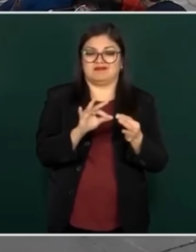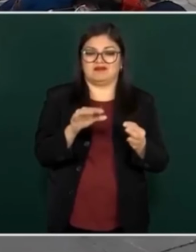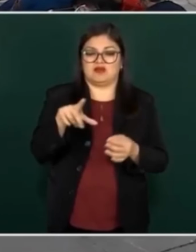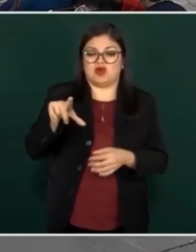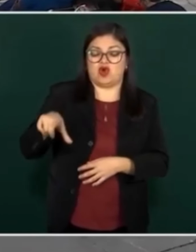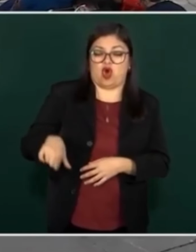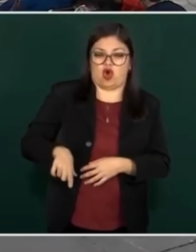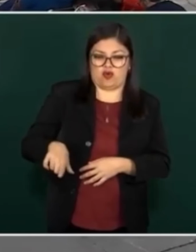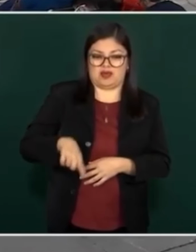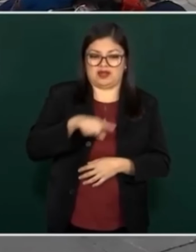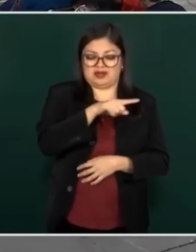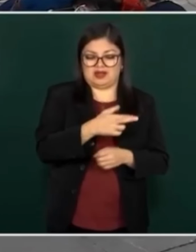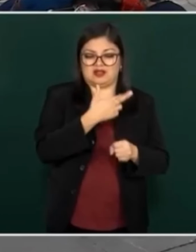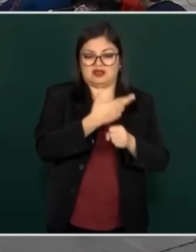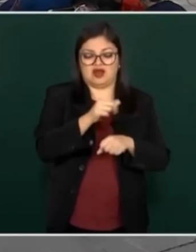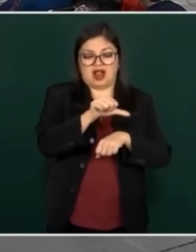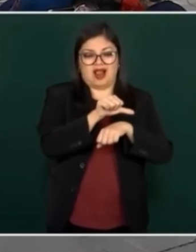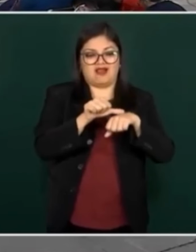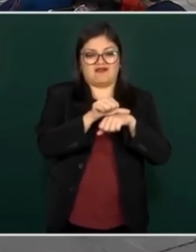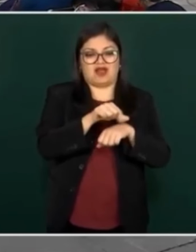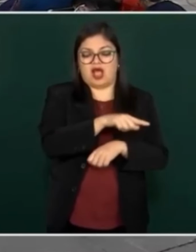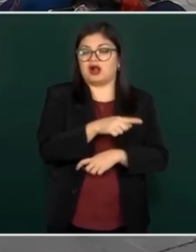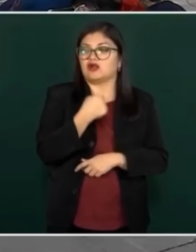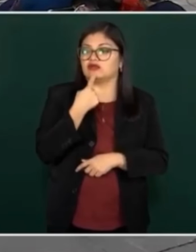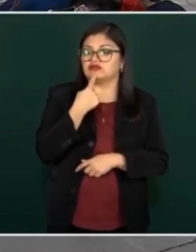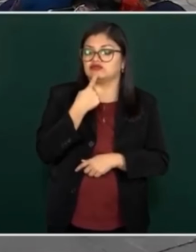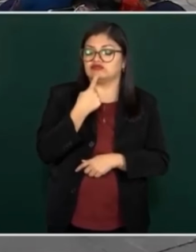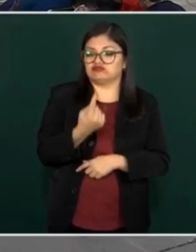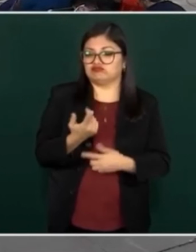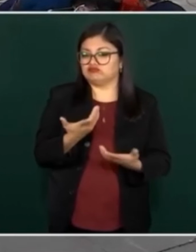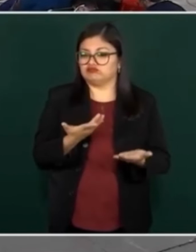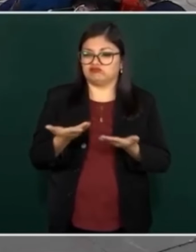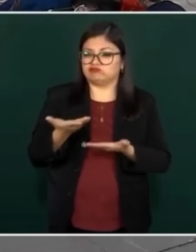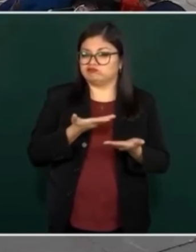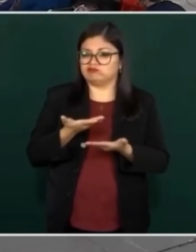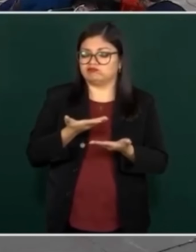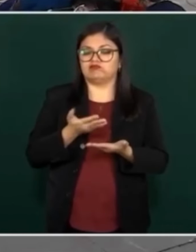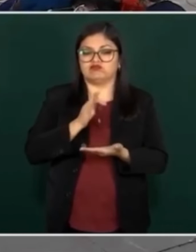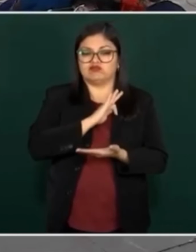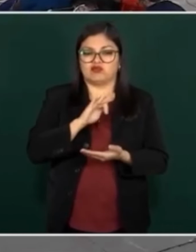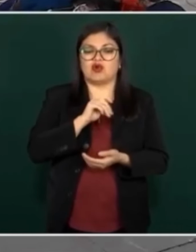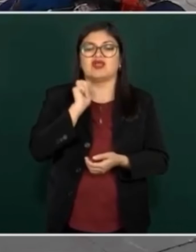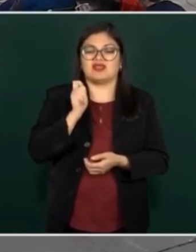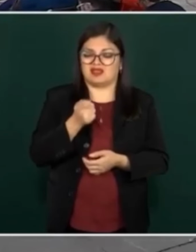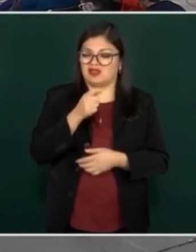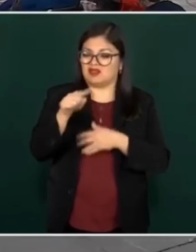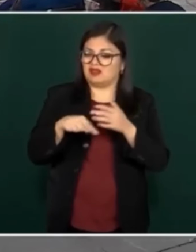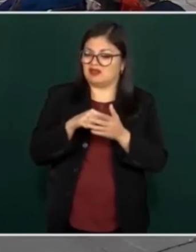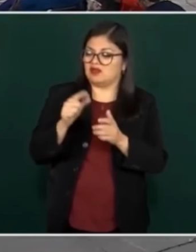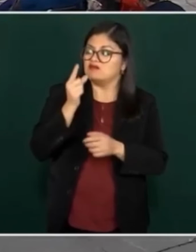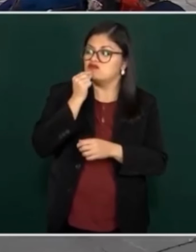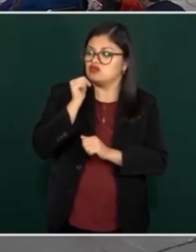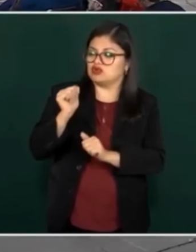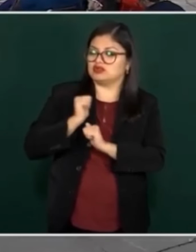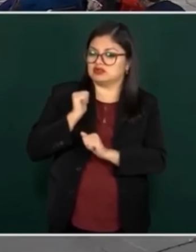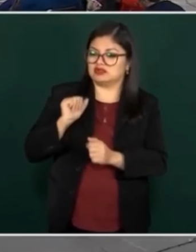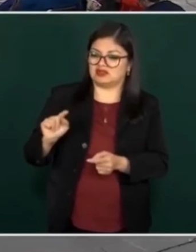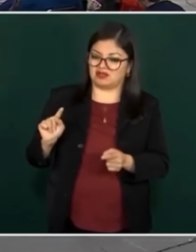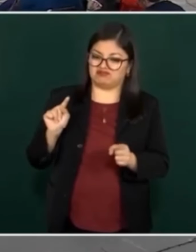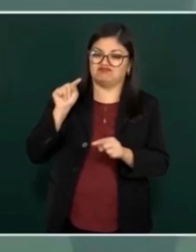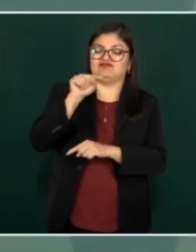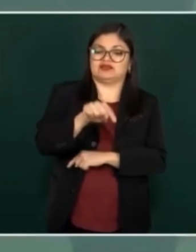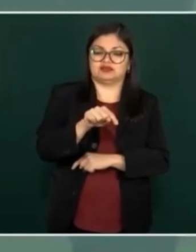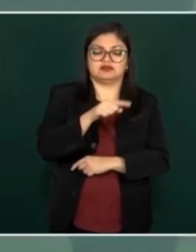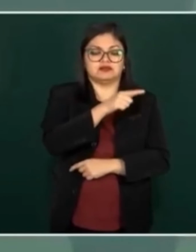gobernador la posibilidad de que ahí pudiéramos establecer una compañía de Guardia Nacional y ya el señor